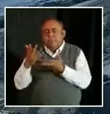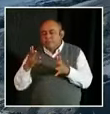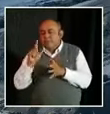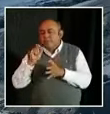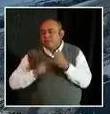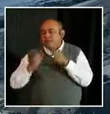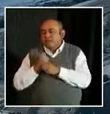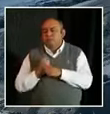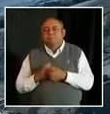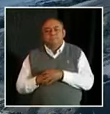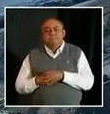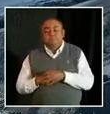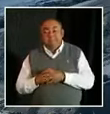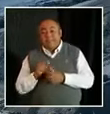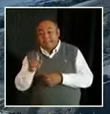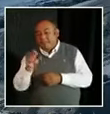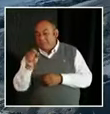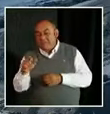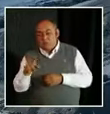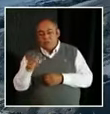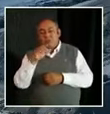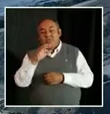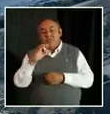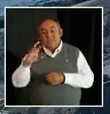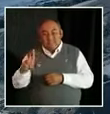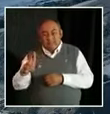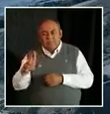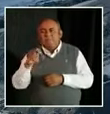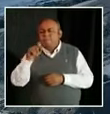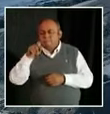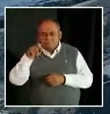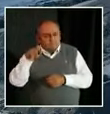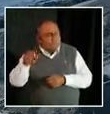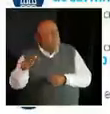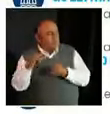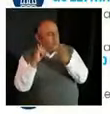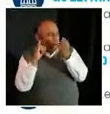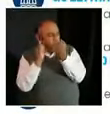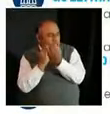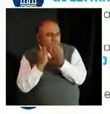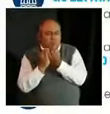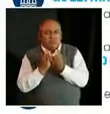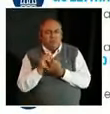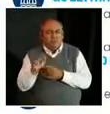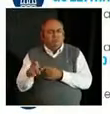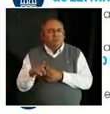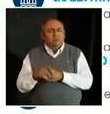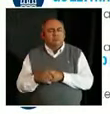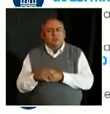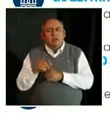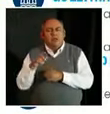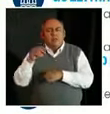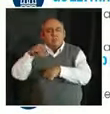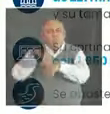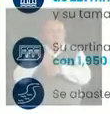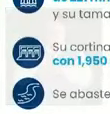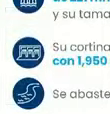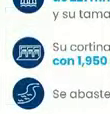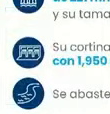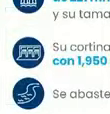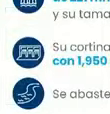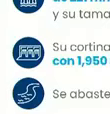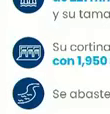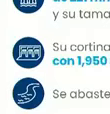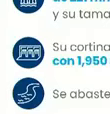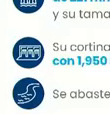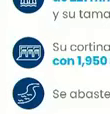Y bueno, es esta misma tecnología. Tiene características muy interesantes la presa de Libertad. Nos va a suministrar